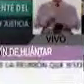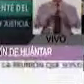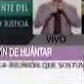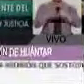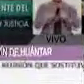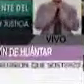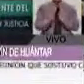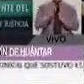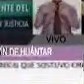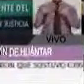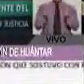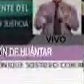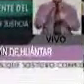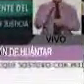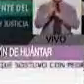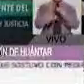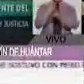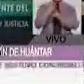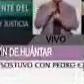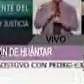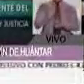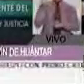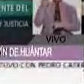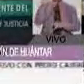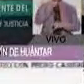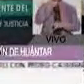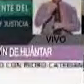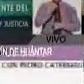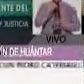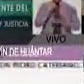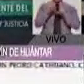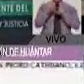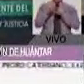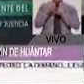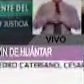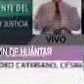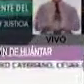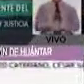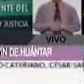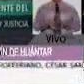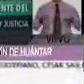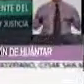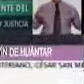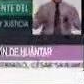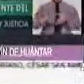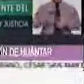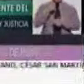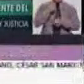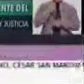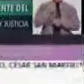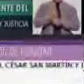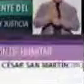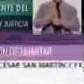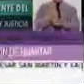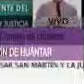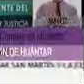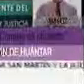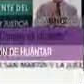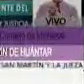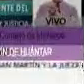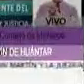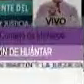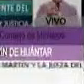el proceso ante la Corte Interamericana en diciembre del 2011, constituimos un grupo de trabajo